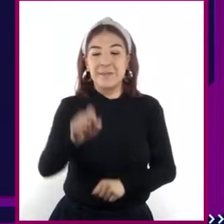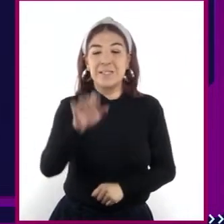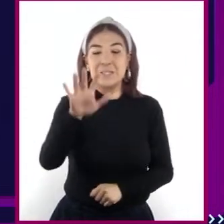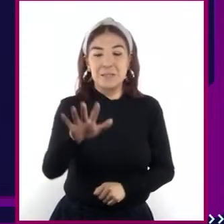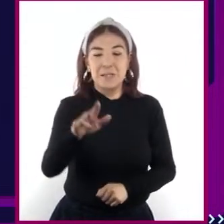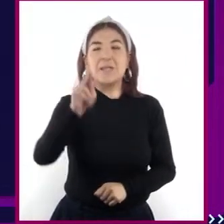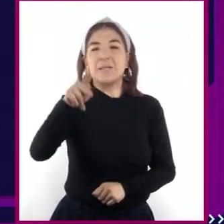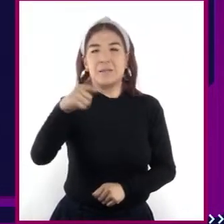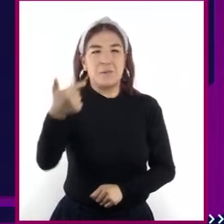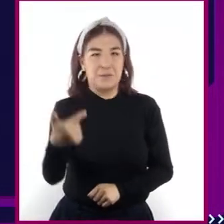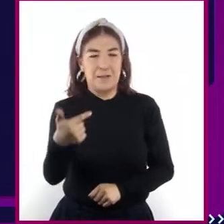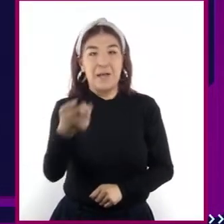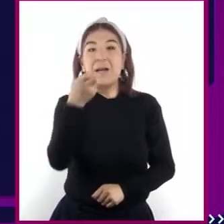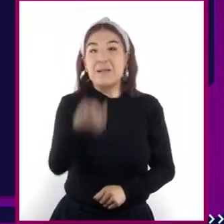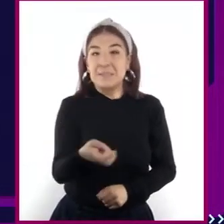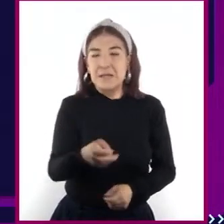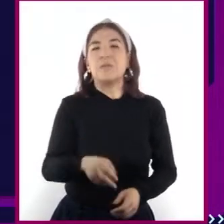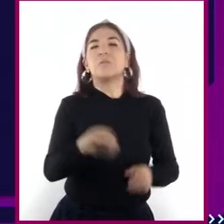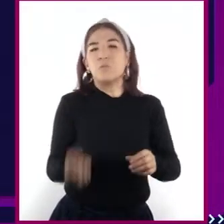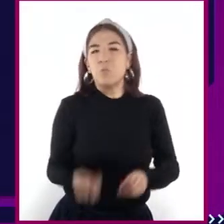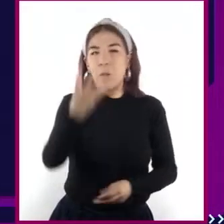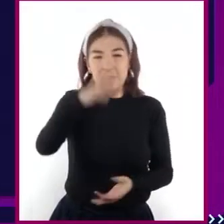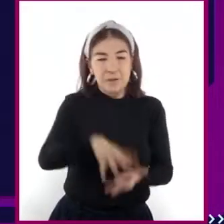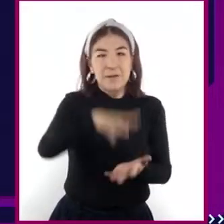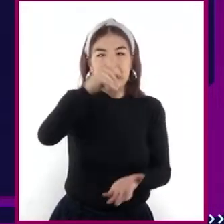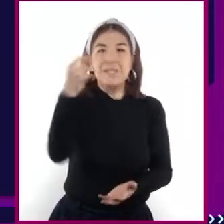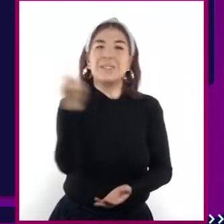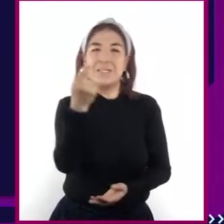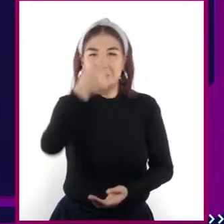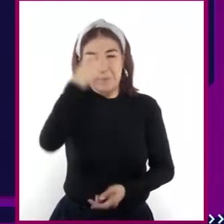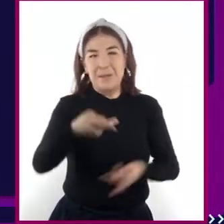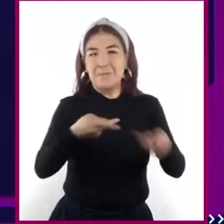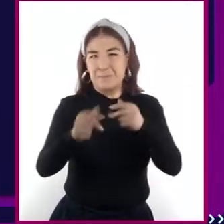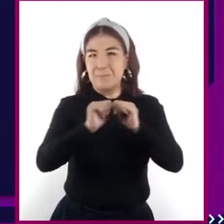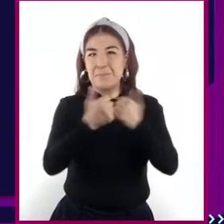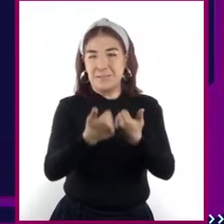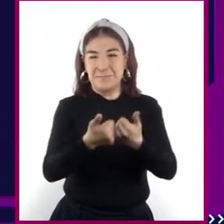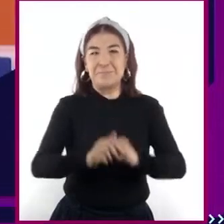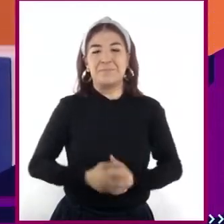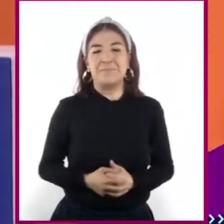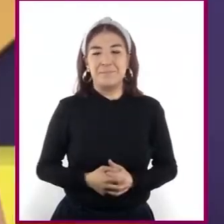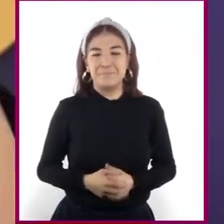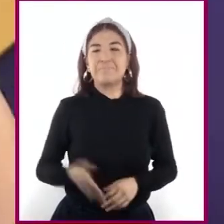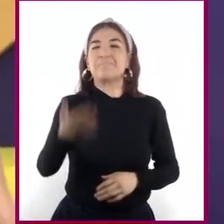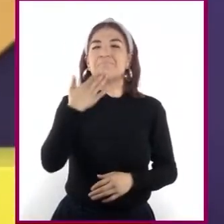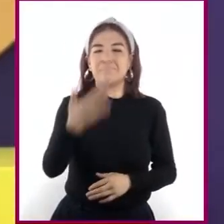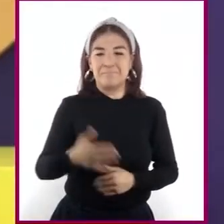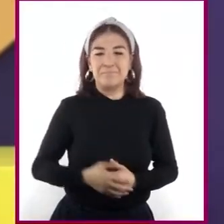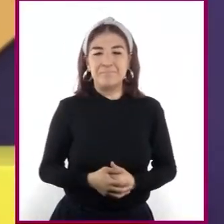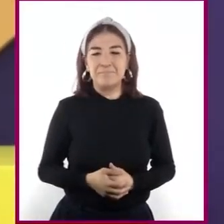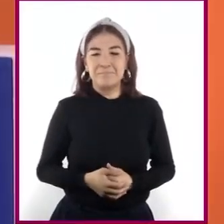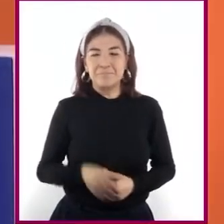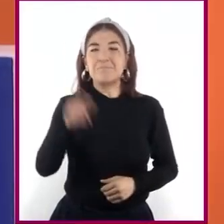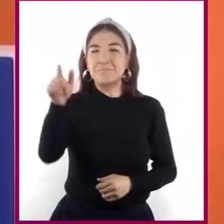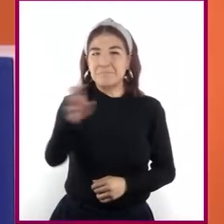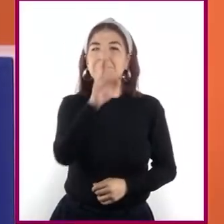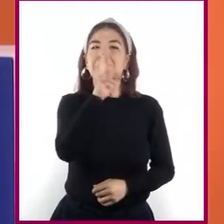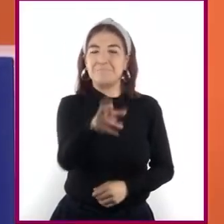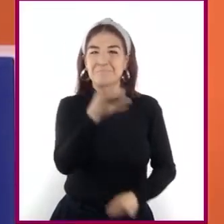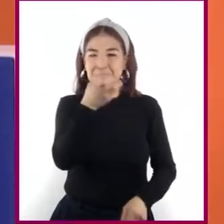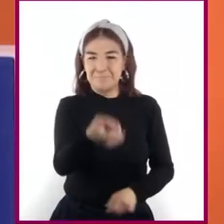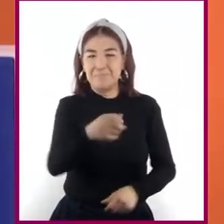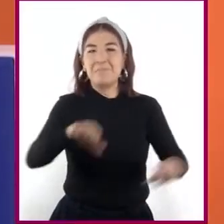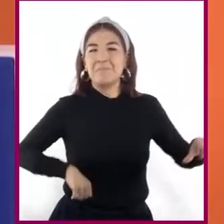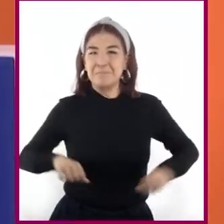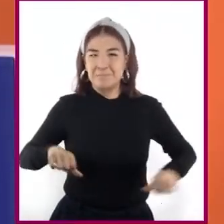0.625 kilogramos, que es la cantidad de harina que necesita Marta para su pan. Perfecto, Leslie. Has dado solución a este